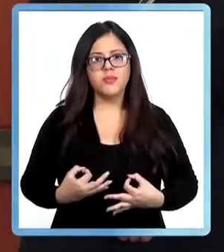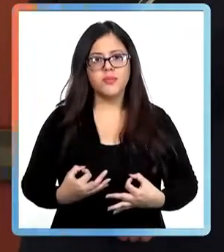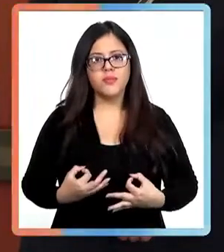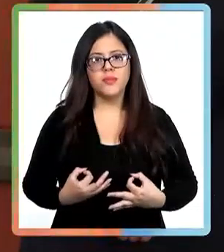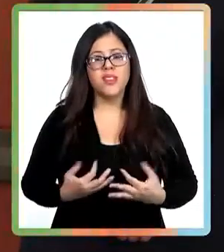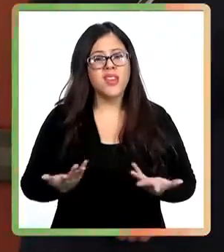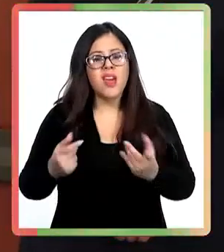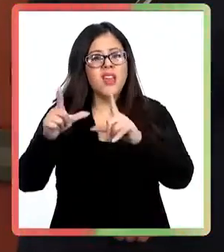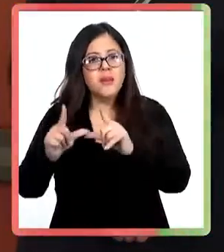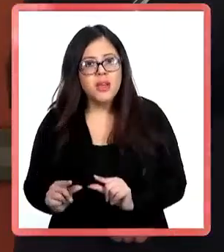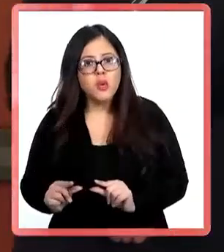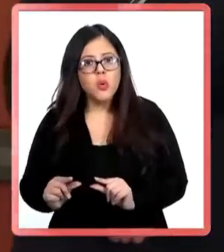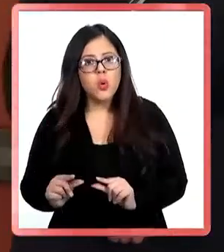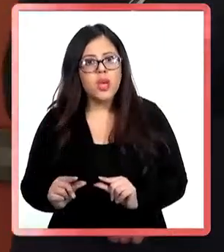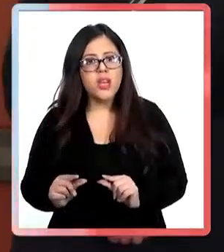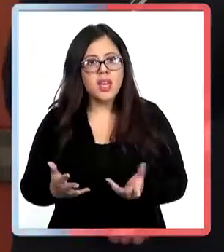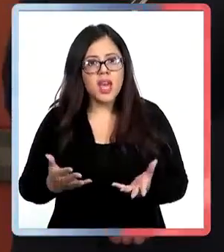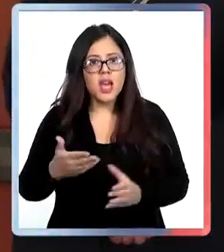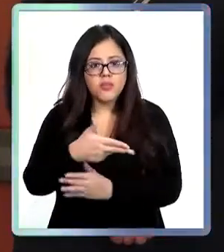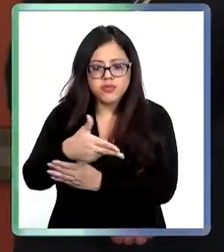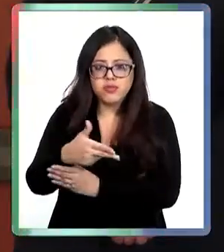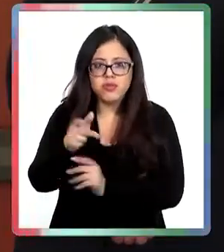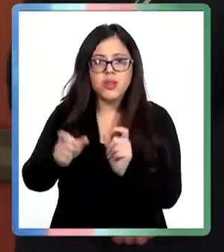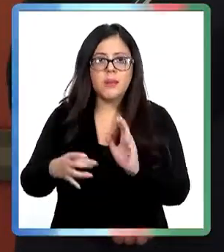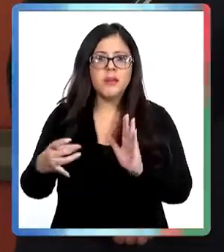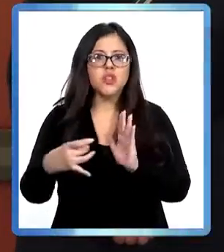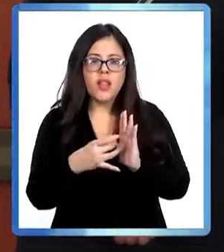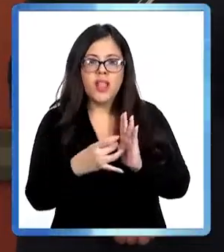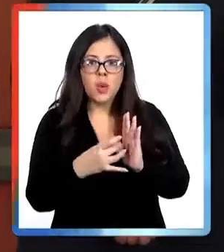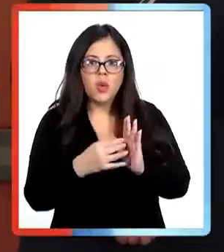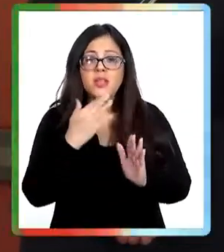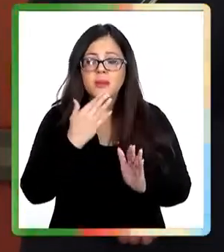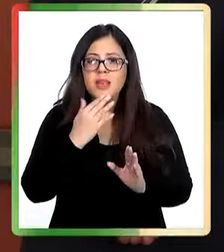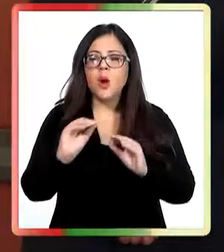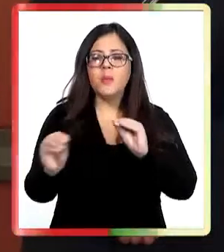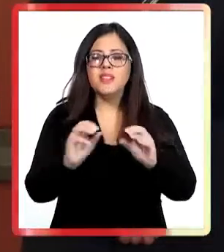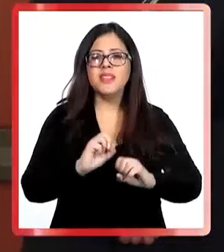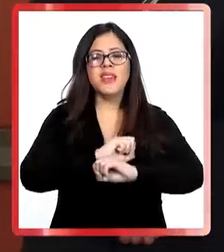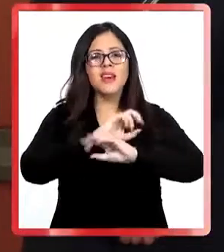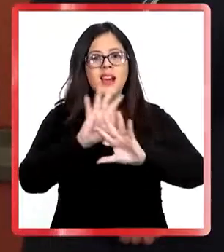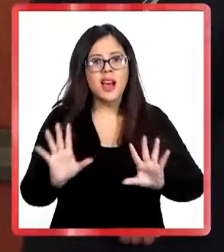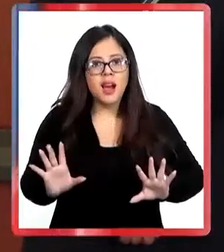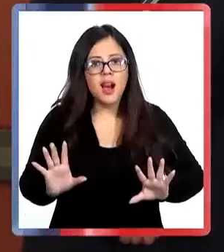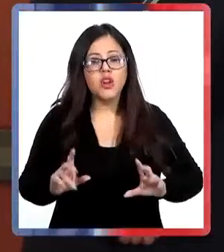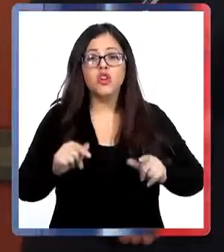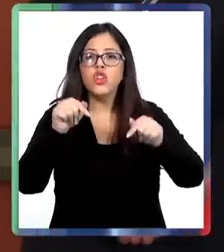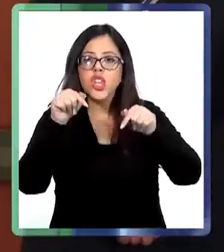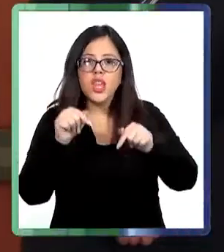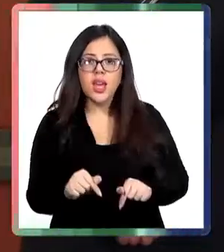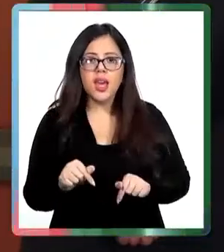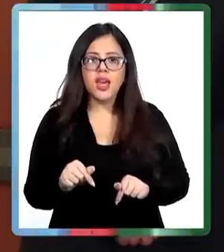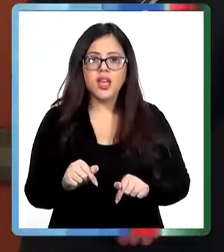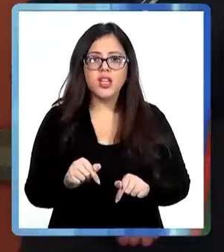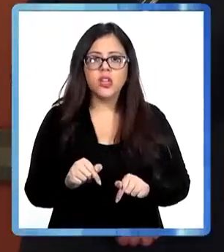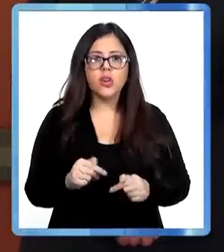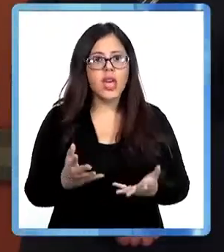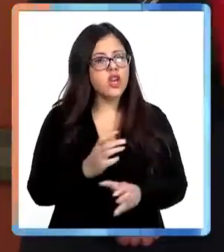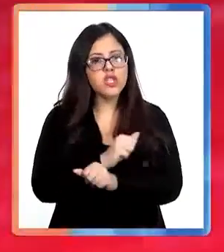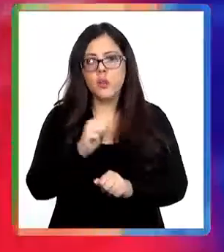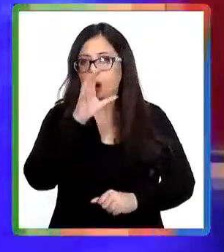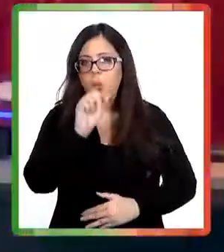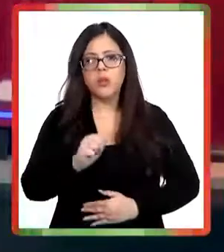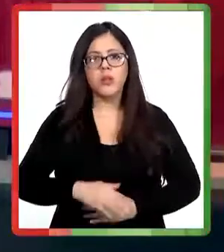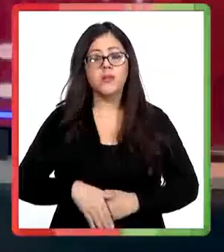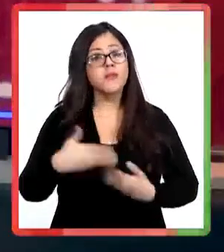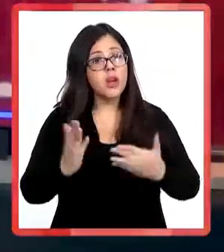decidida en disminuir el poder de fuego en los delincuentes, en dar un mensaje claro de que esto es absolutamente